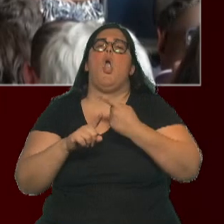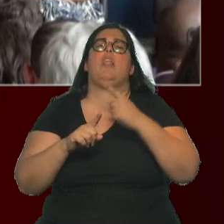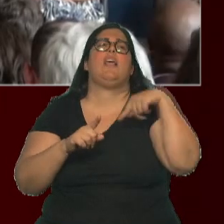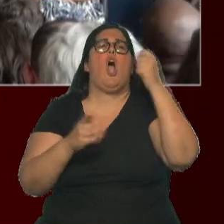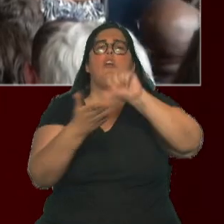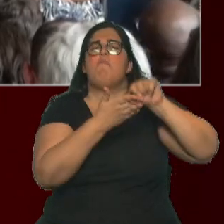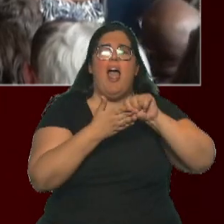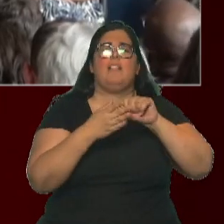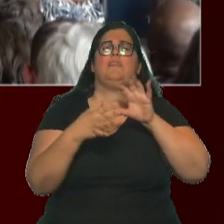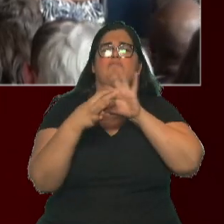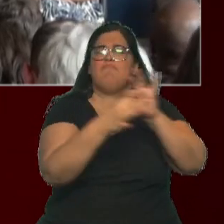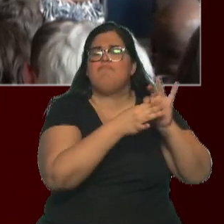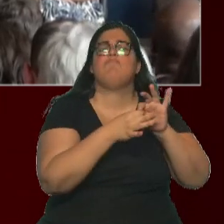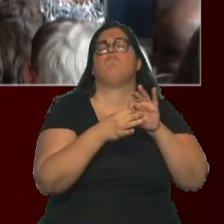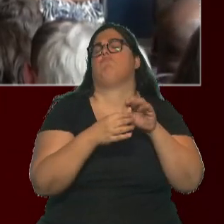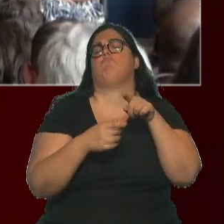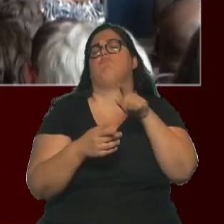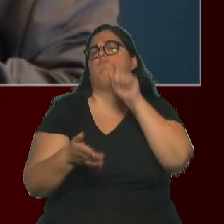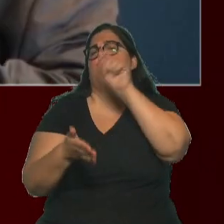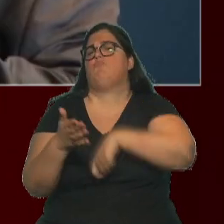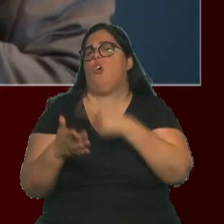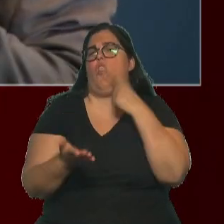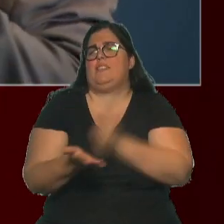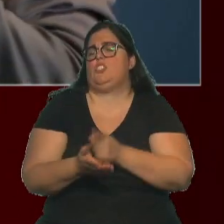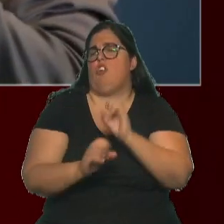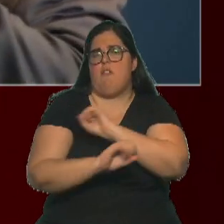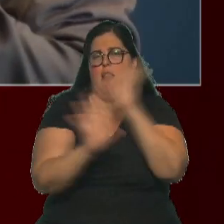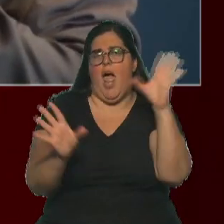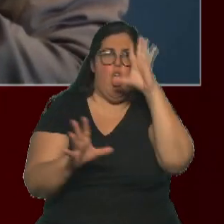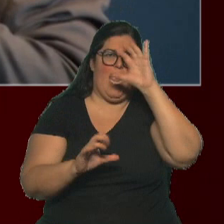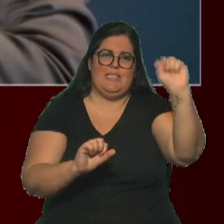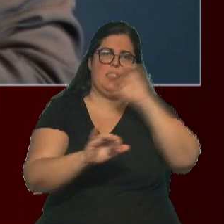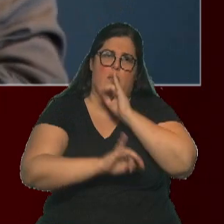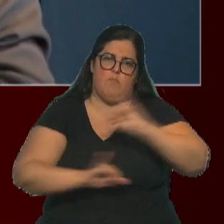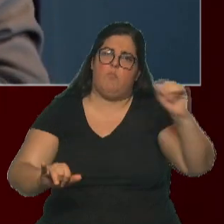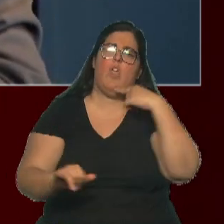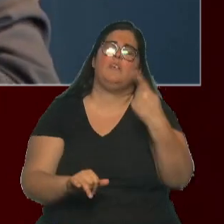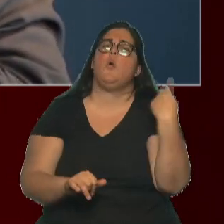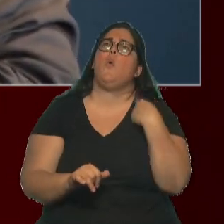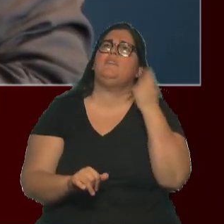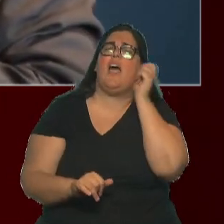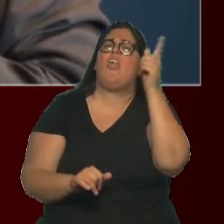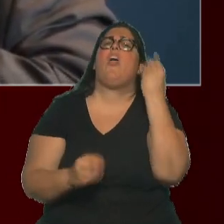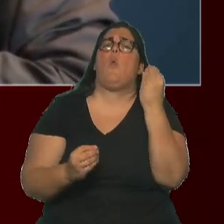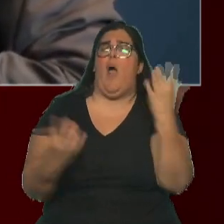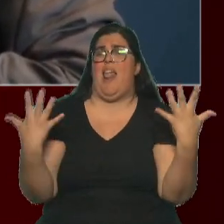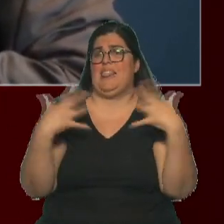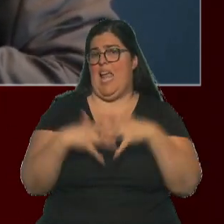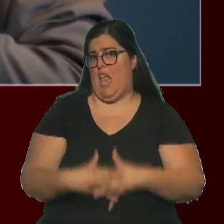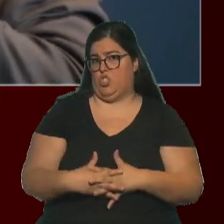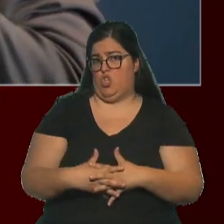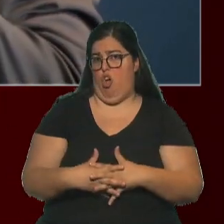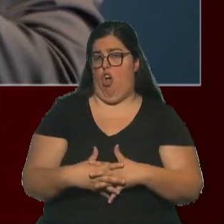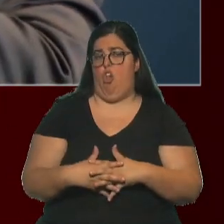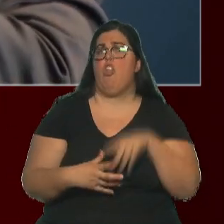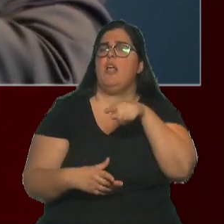comienzo, sobre todo a través del canciller Mauro Vieira, que planteó un poco esto de nuestra ideología va a ser la integración. Me parece que ahí el foco